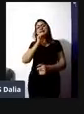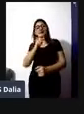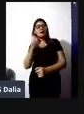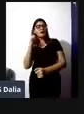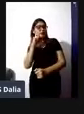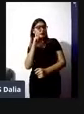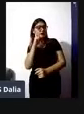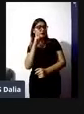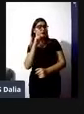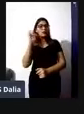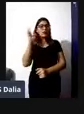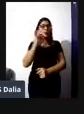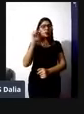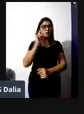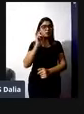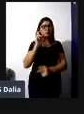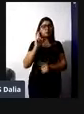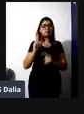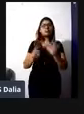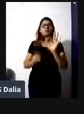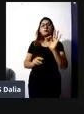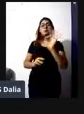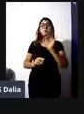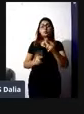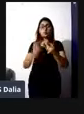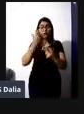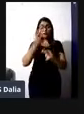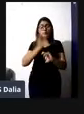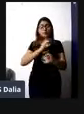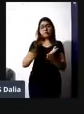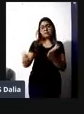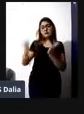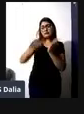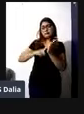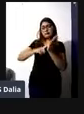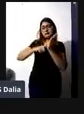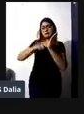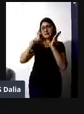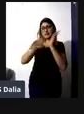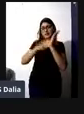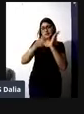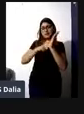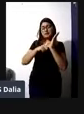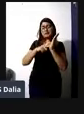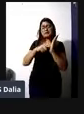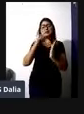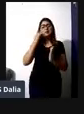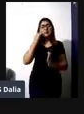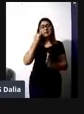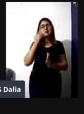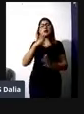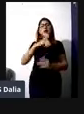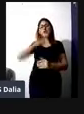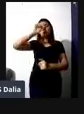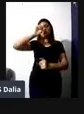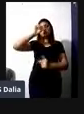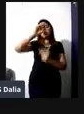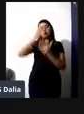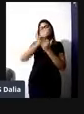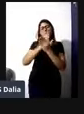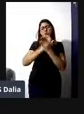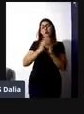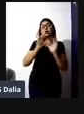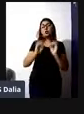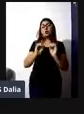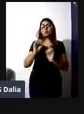se acercan a esa página, ahí lo pueden encontrar. Ahí hay algunas recomendaciones. O si también gustan escribirme a